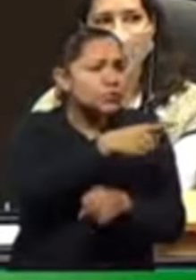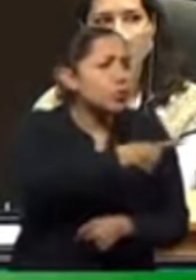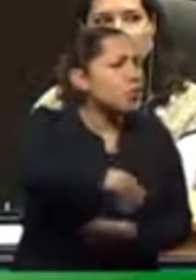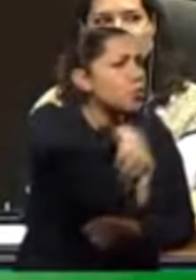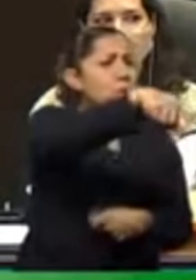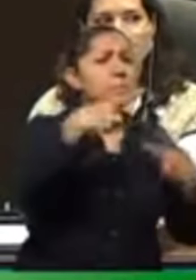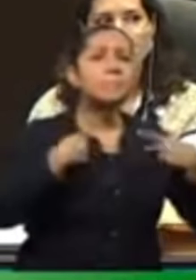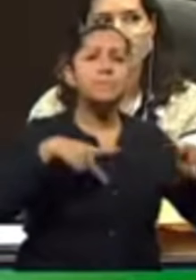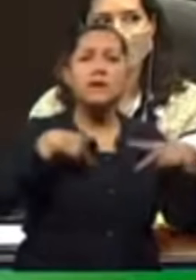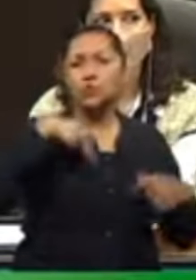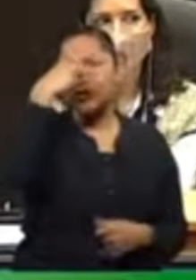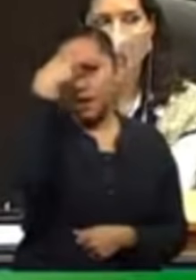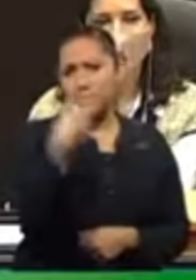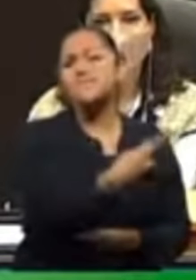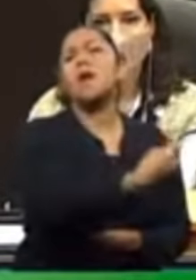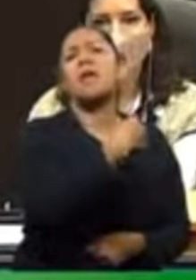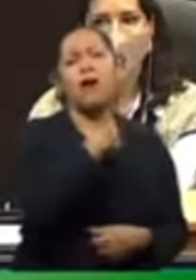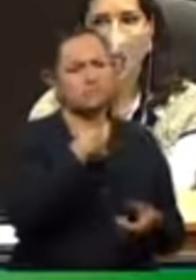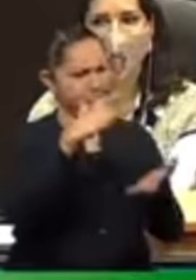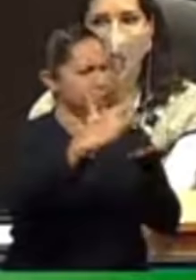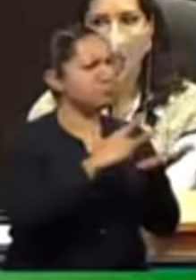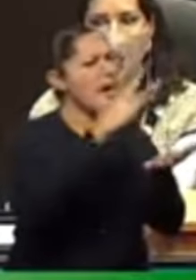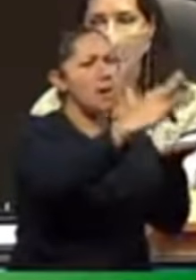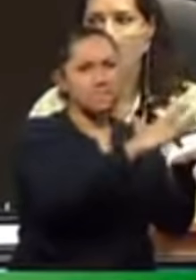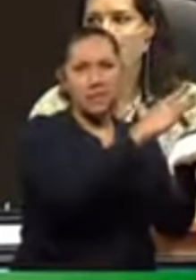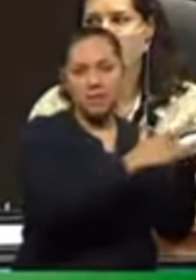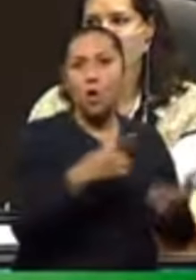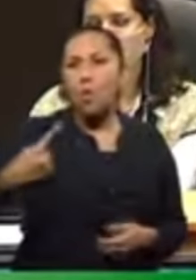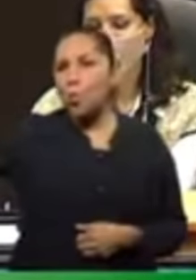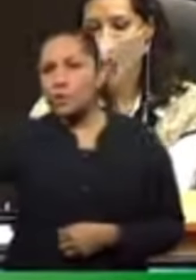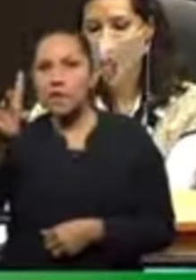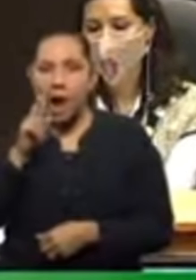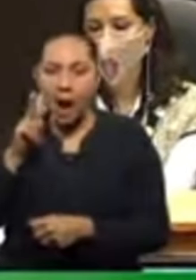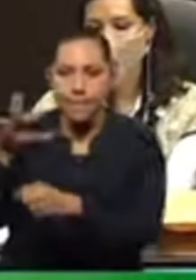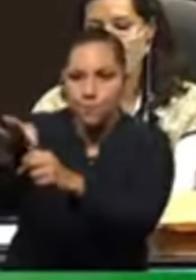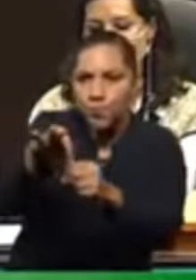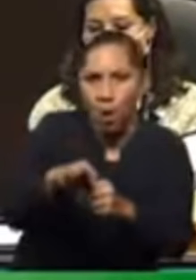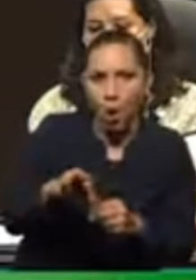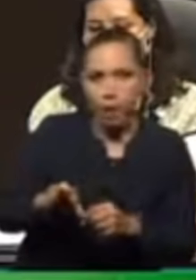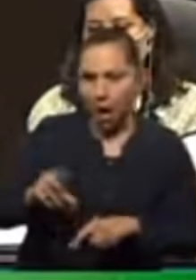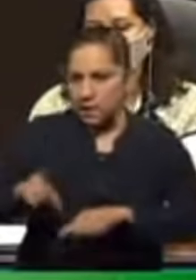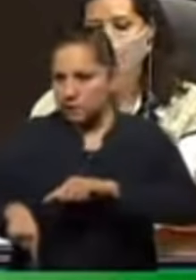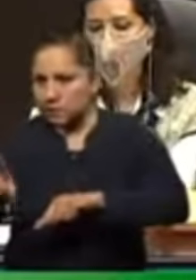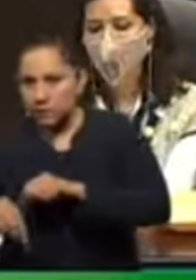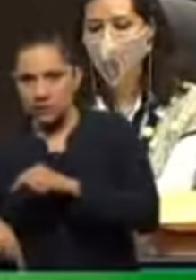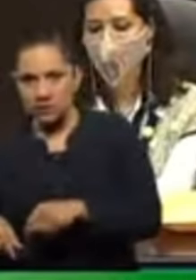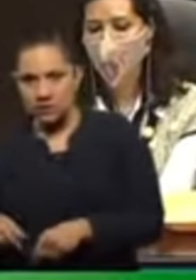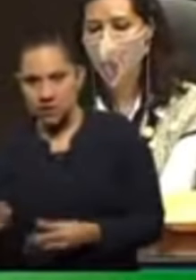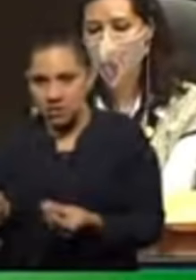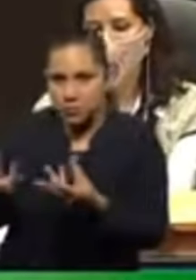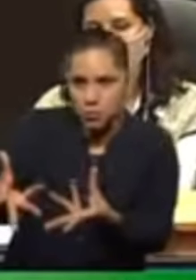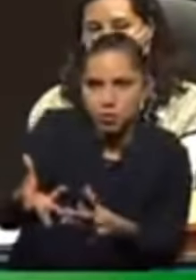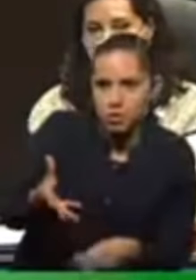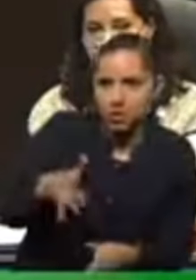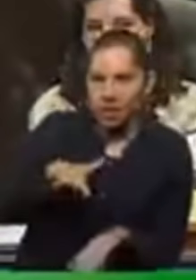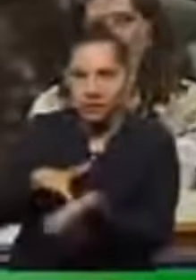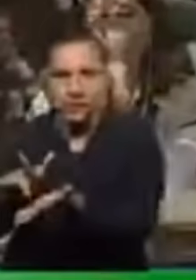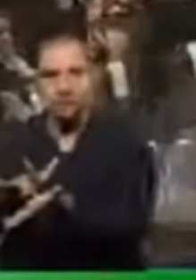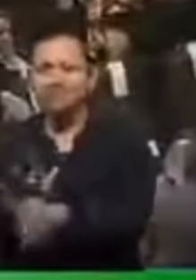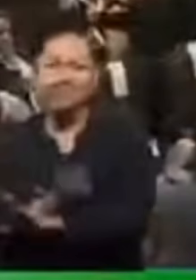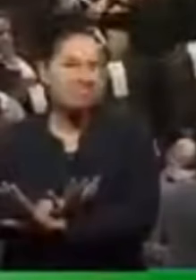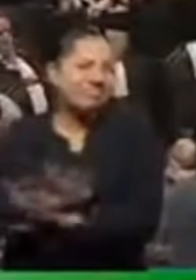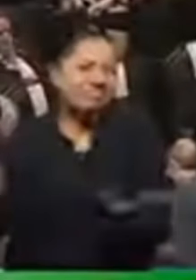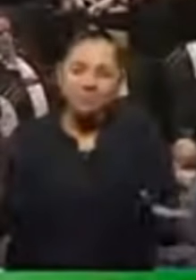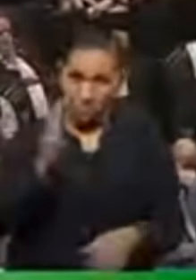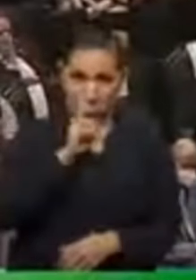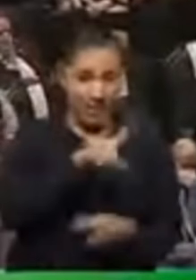No pueden con los votos, no pueden con la insurgencia ciudadana. Aquí la alianza de Ciro Murayama